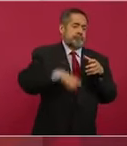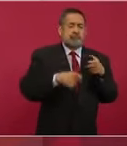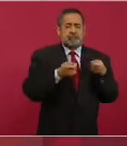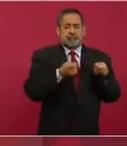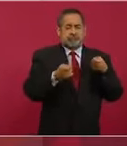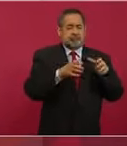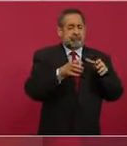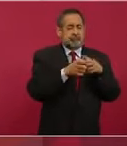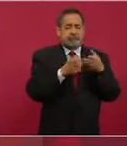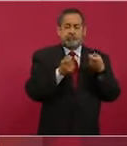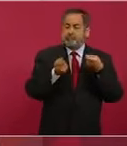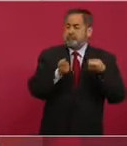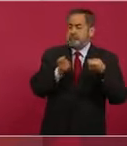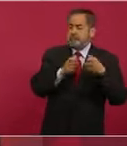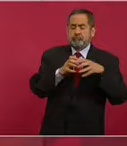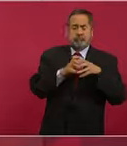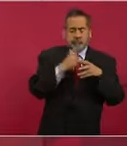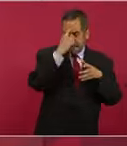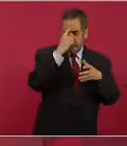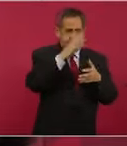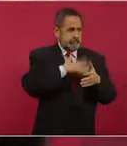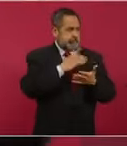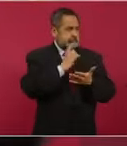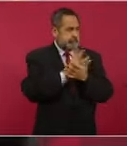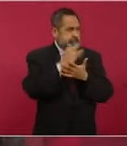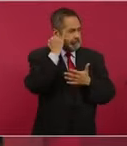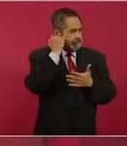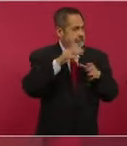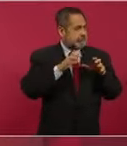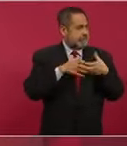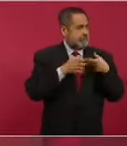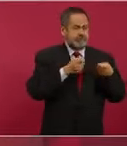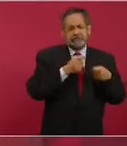la oligarquía, el pensamiento conservador, siempre en la historia.